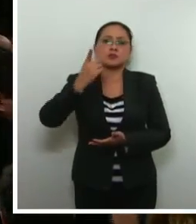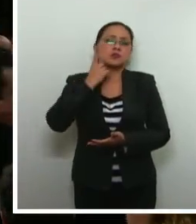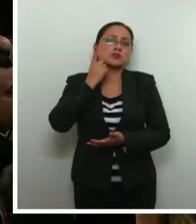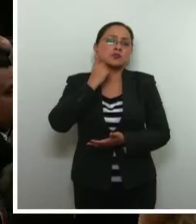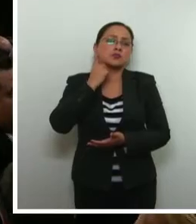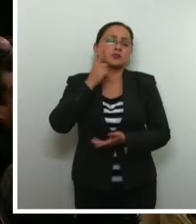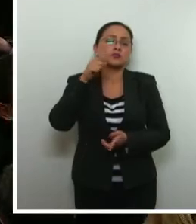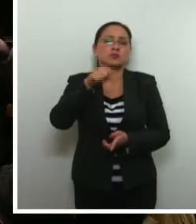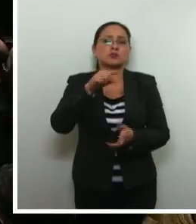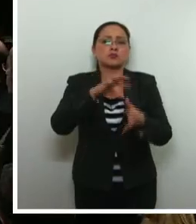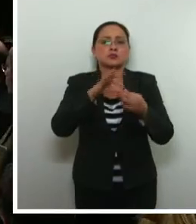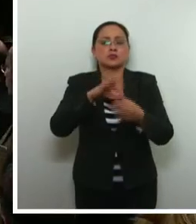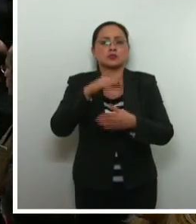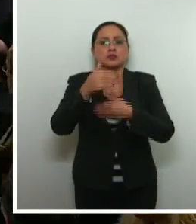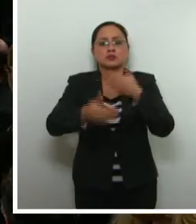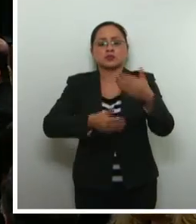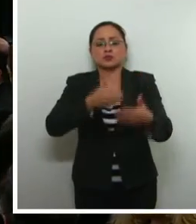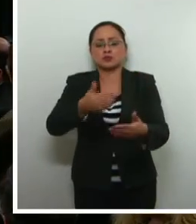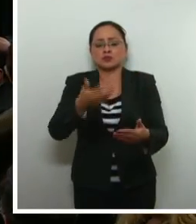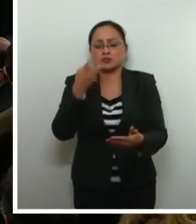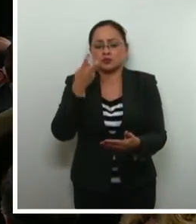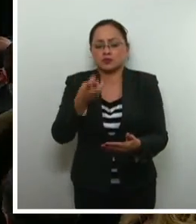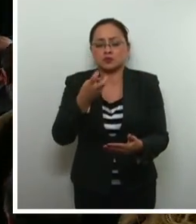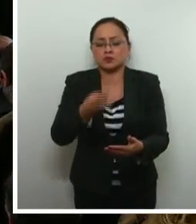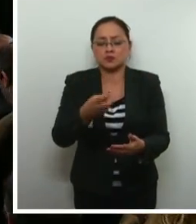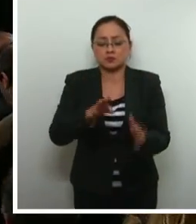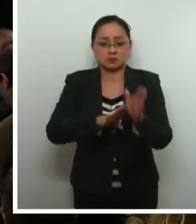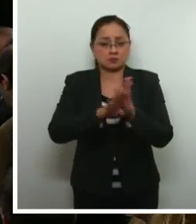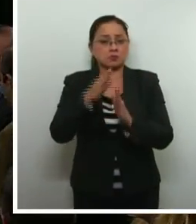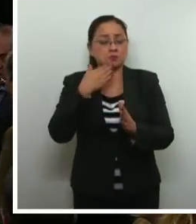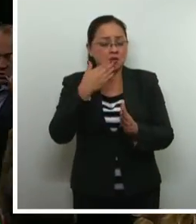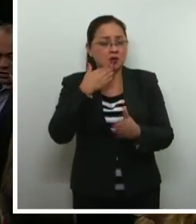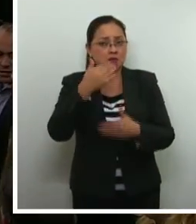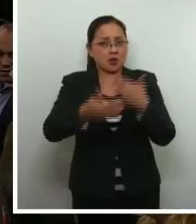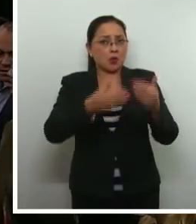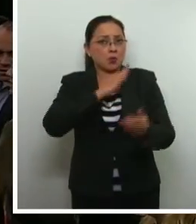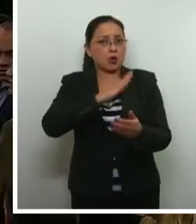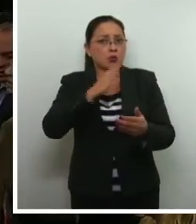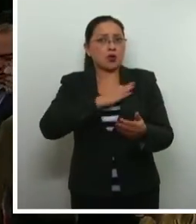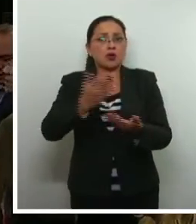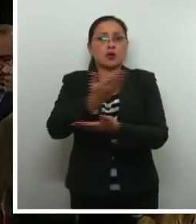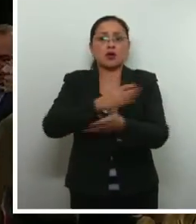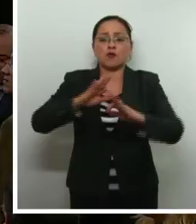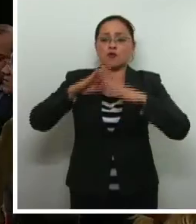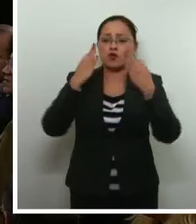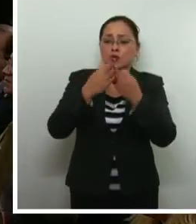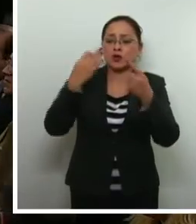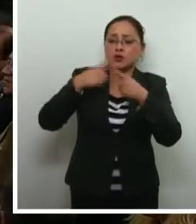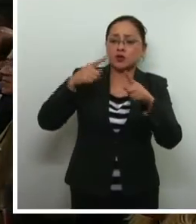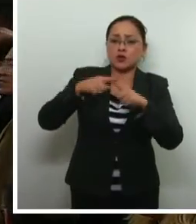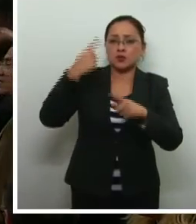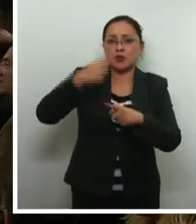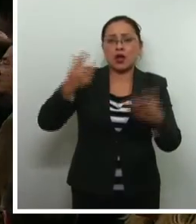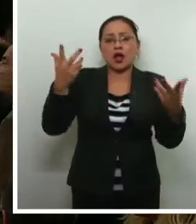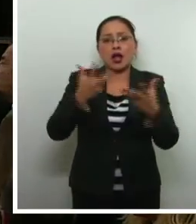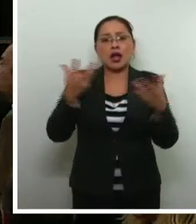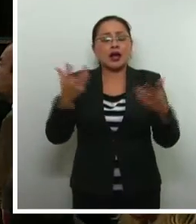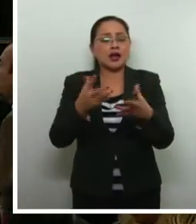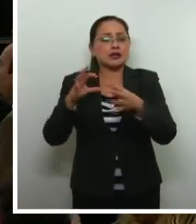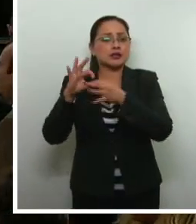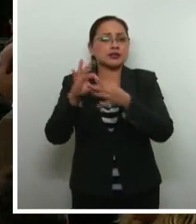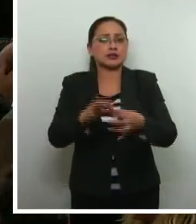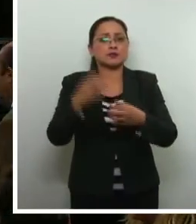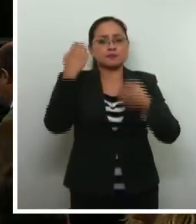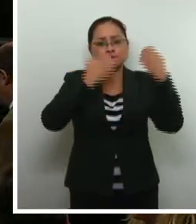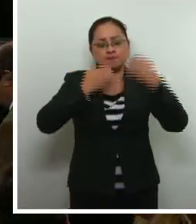ha señalado que el procedimiento es exitoso, que ha permitido avanzar en el desarrollo del